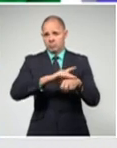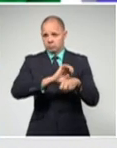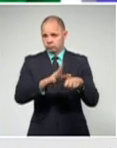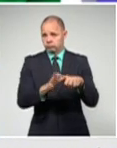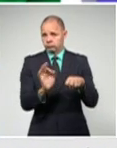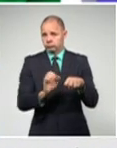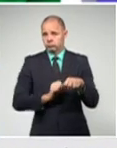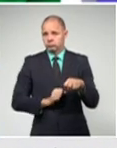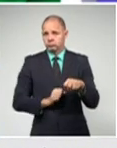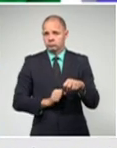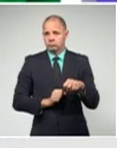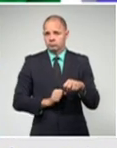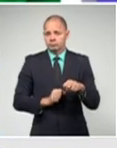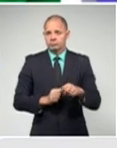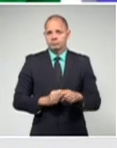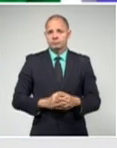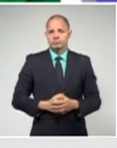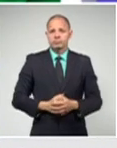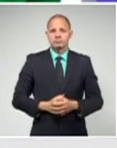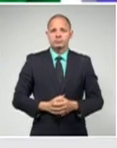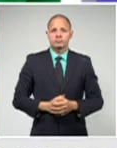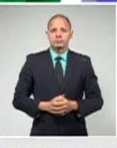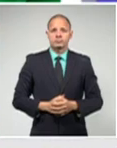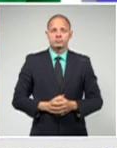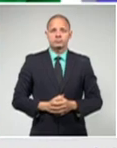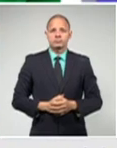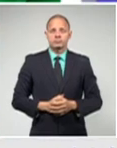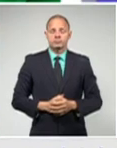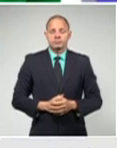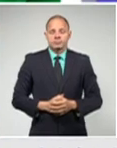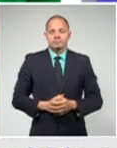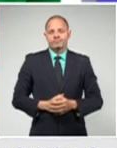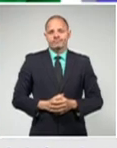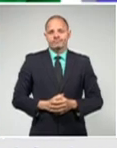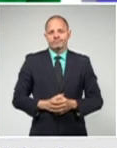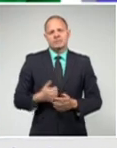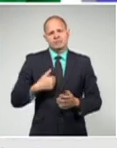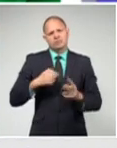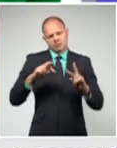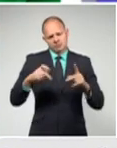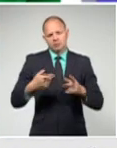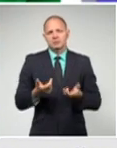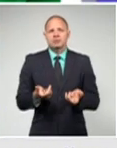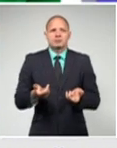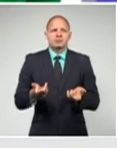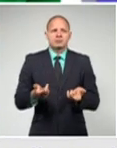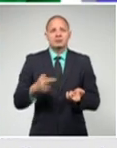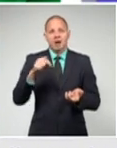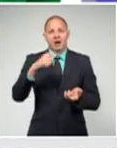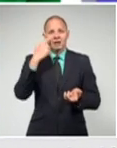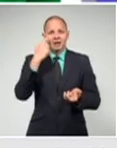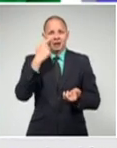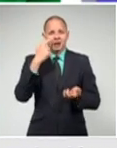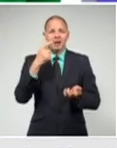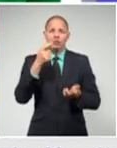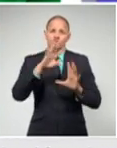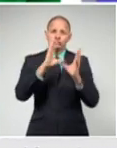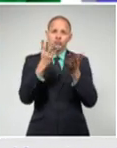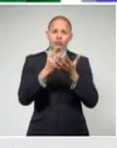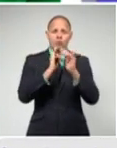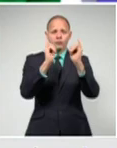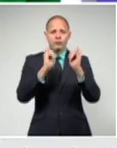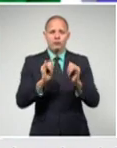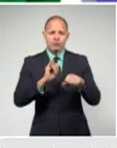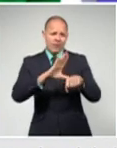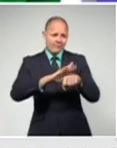y de todas formas, reitero, muy complejo, como vamos a ver ahora en detalle, la situación epidemiológica de